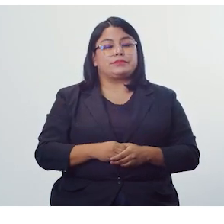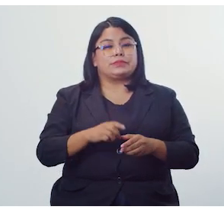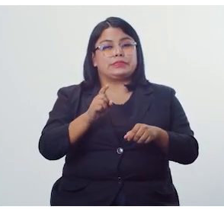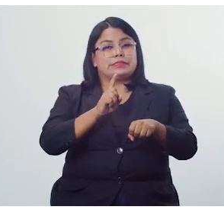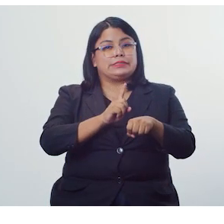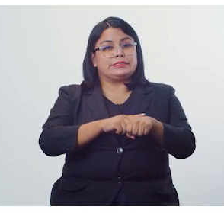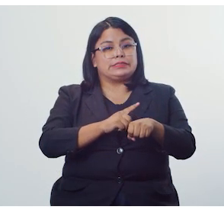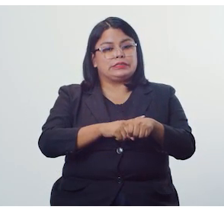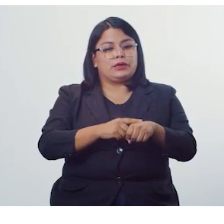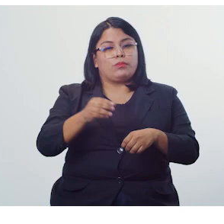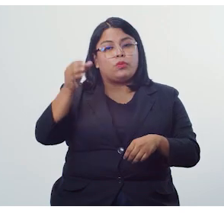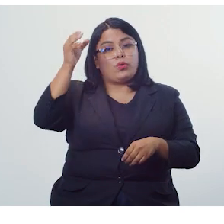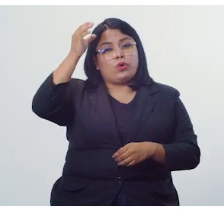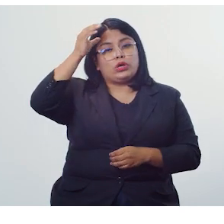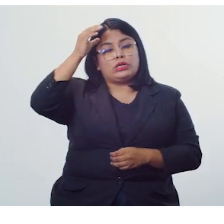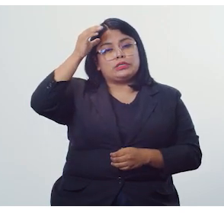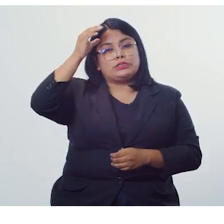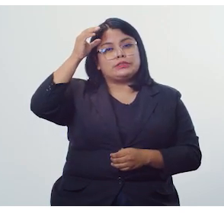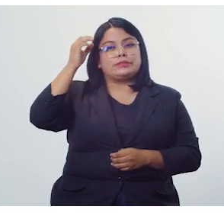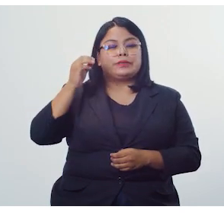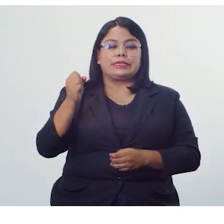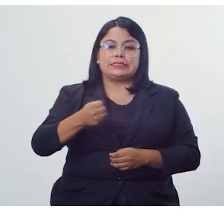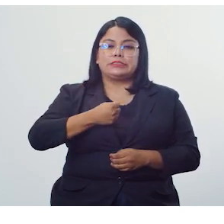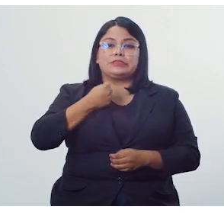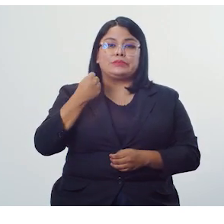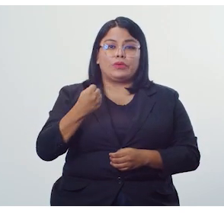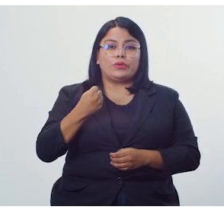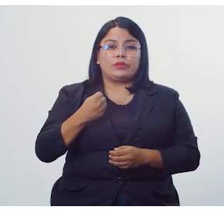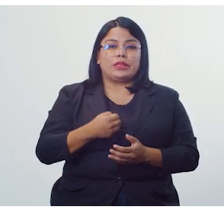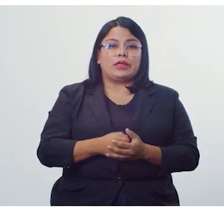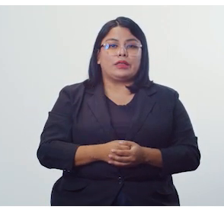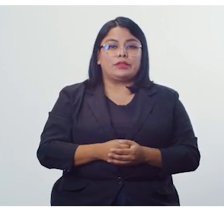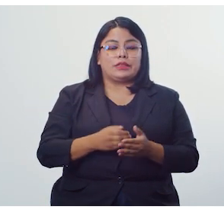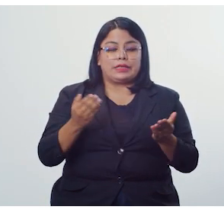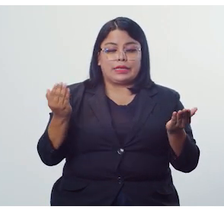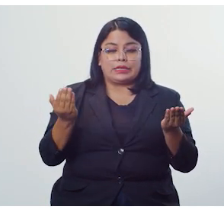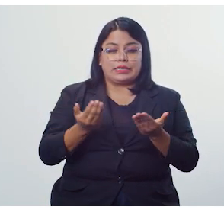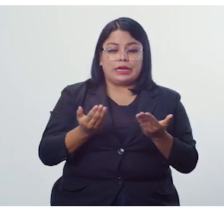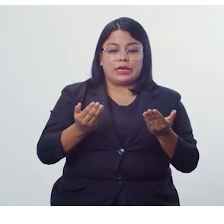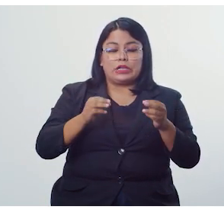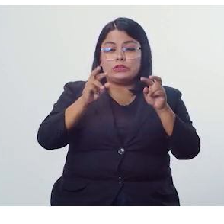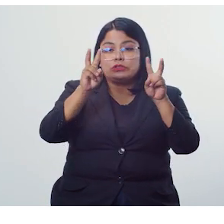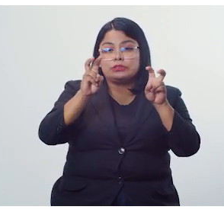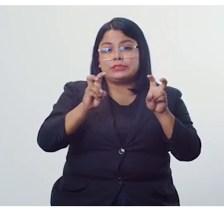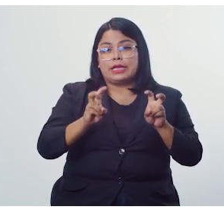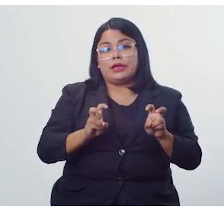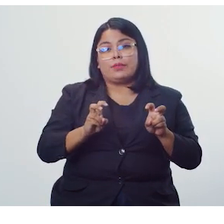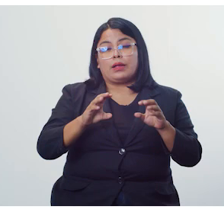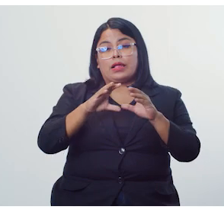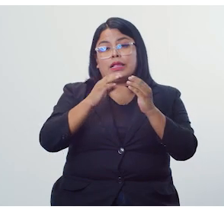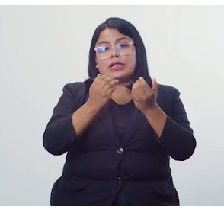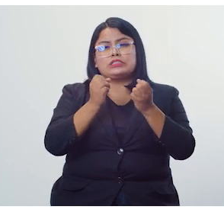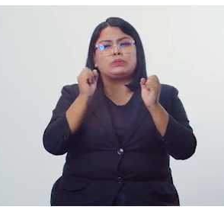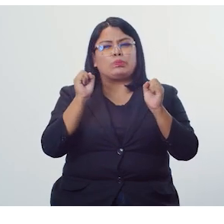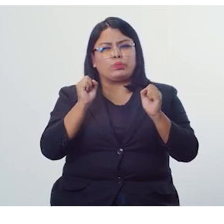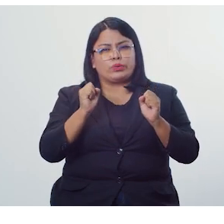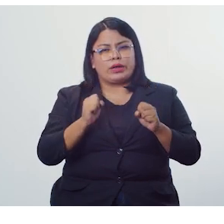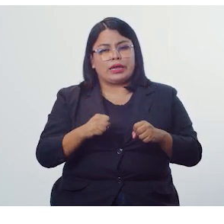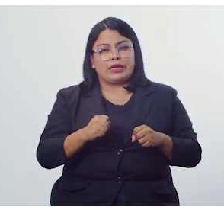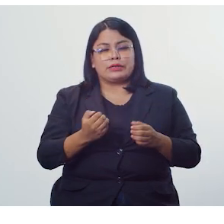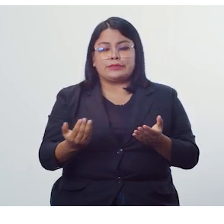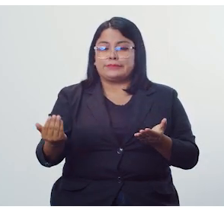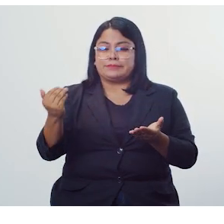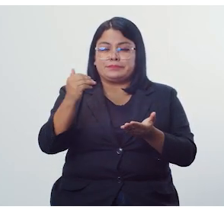el momento de conoce, es importante que el abordaje de los contenidos pueda